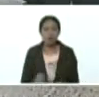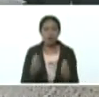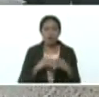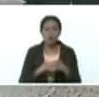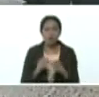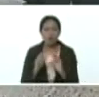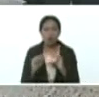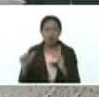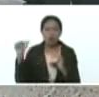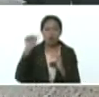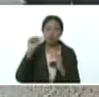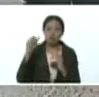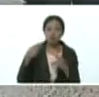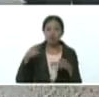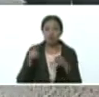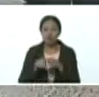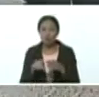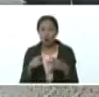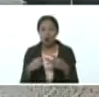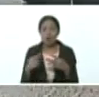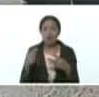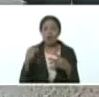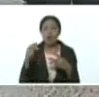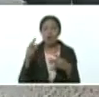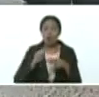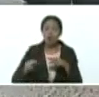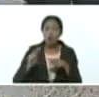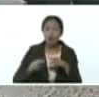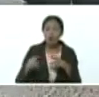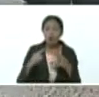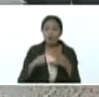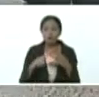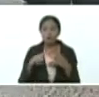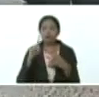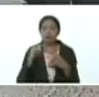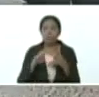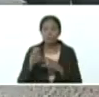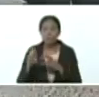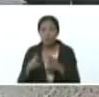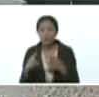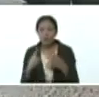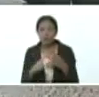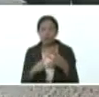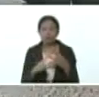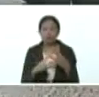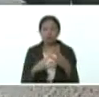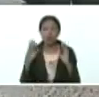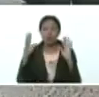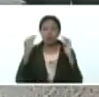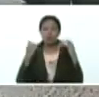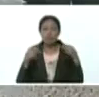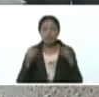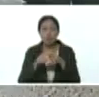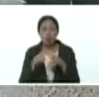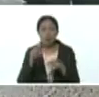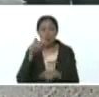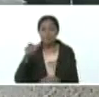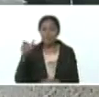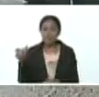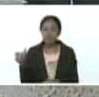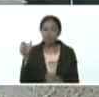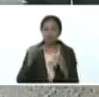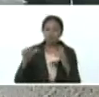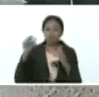adulto, convencional pediátrico y diálisis peritoneal para atender a los pacientes a